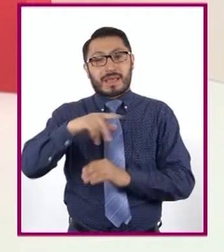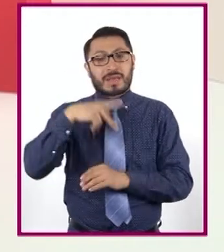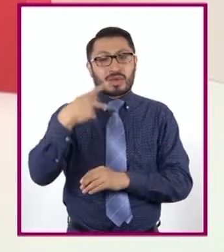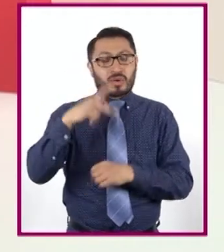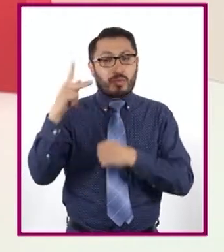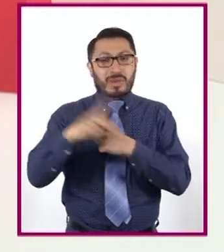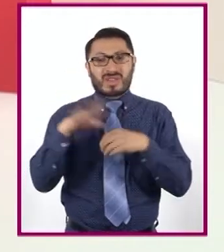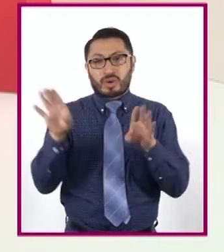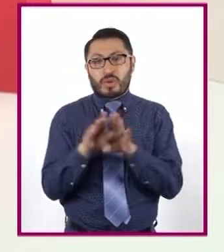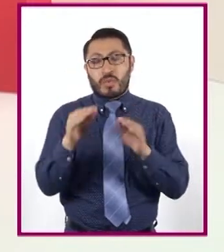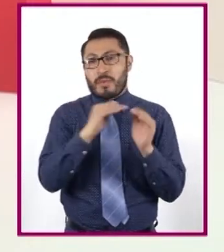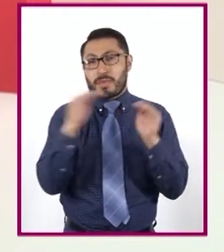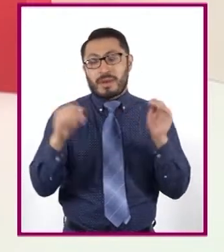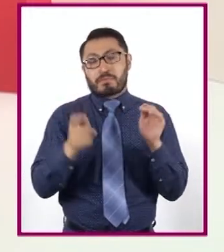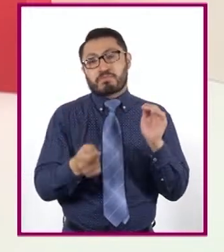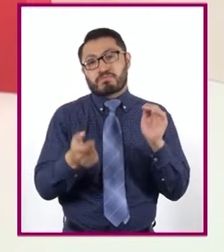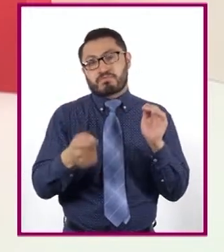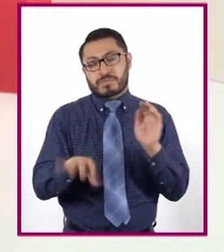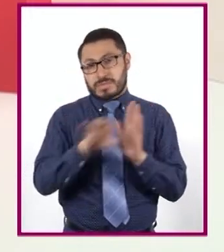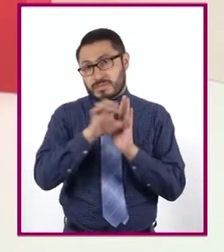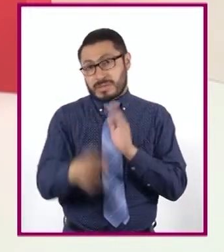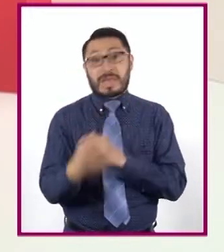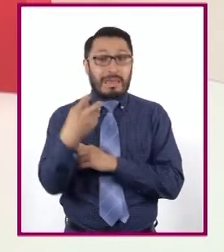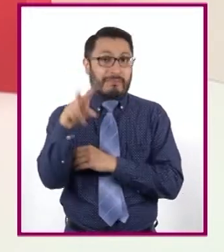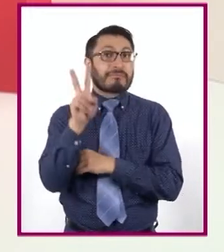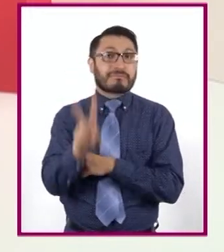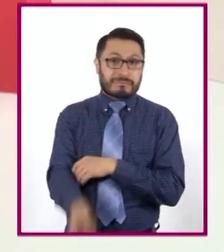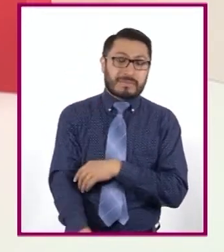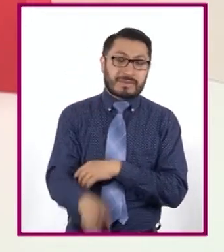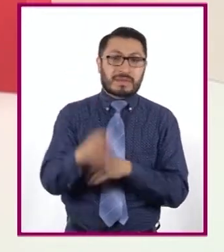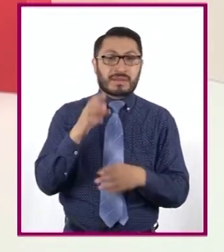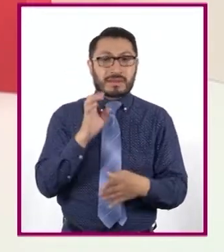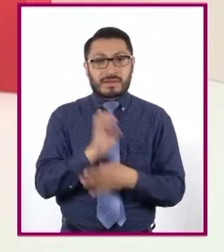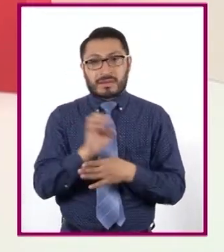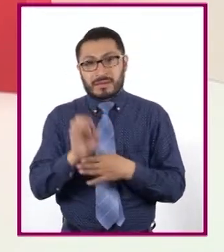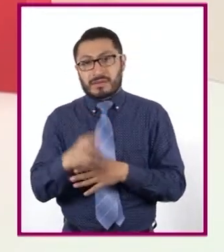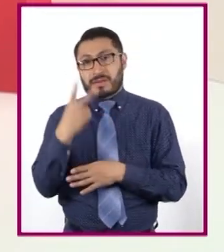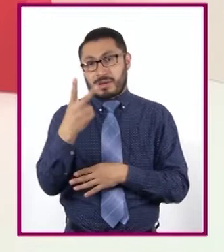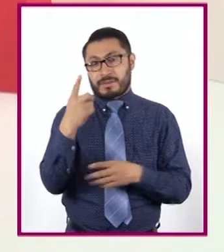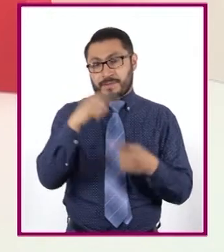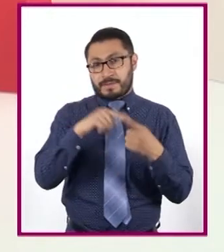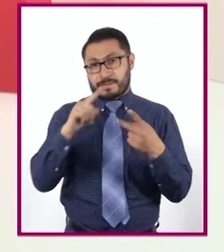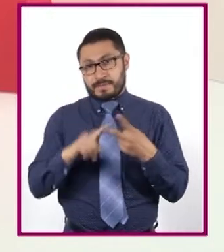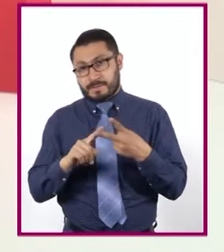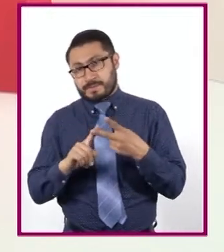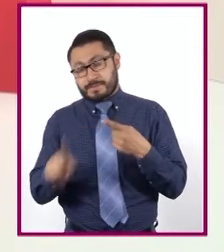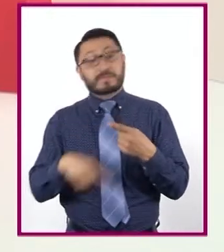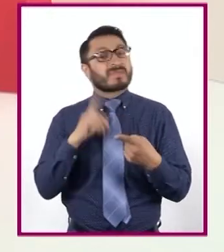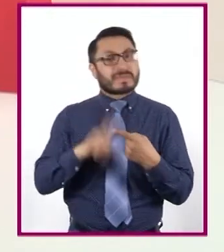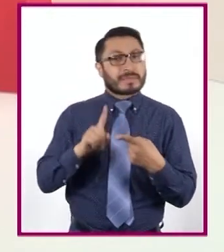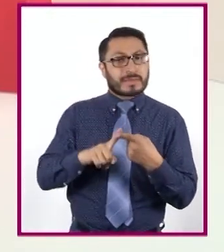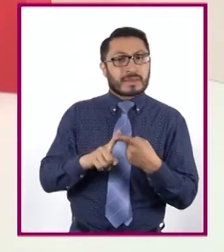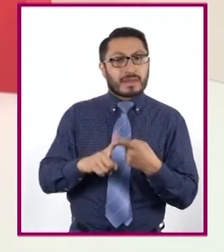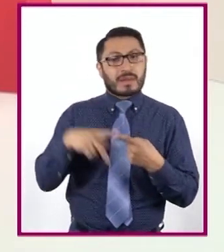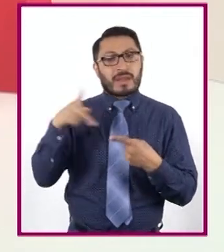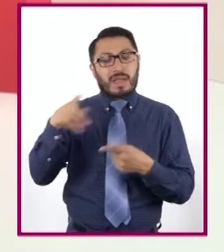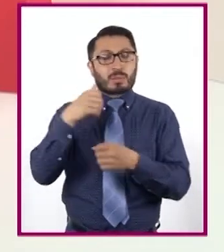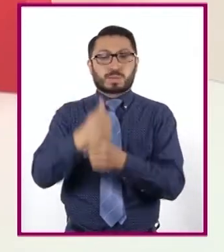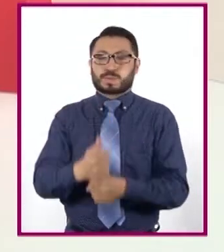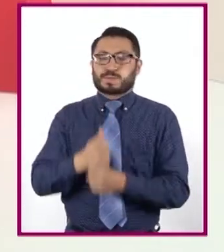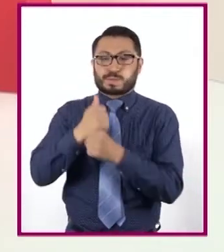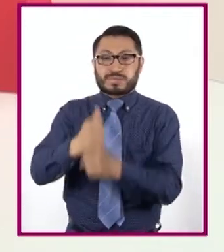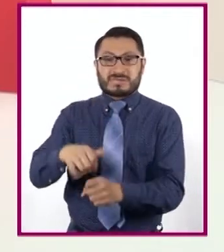poco democrático. Como esto era verdad, le sucedieron dos cosas. Primero, comenzó a sufrir de